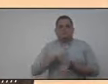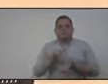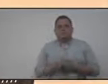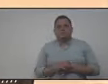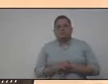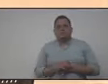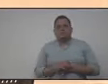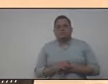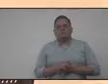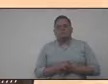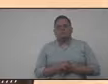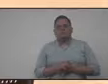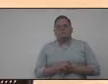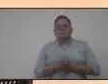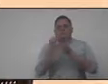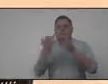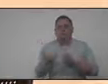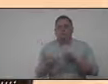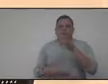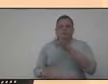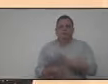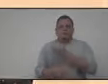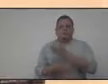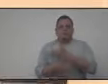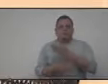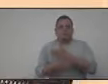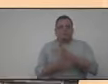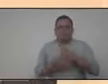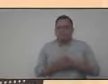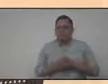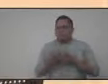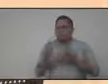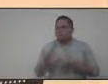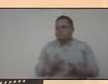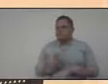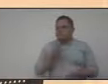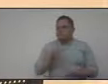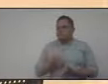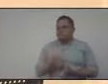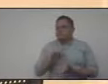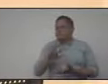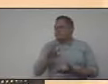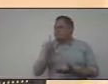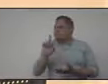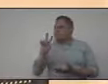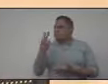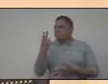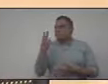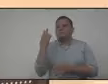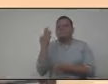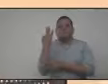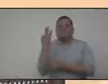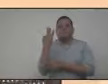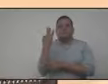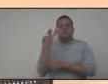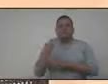también. Vamos a avanzar, yo voy a ponerme por acá de pie otra vez con el segundo testimonio.